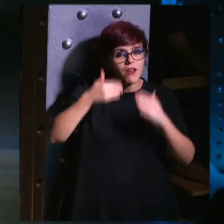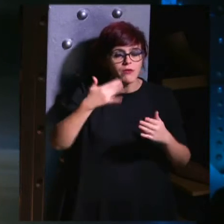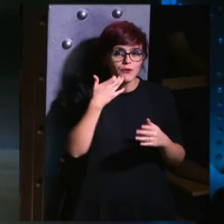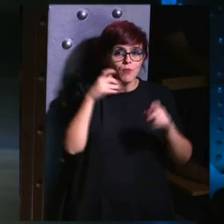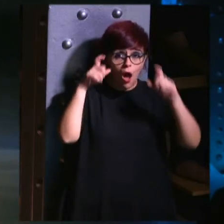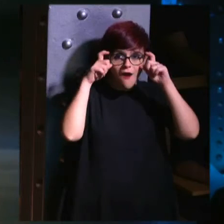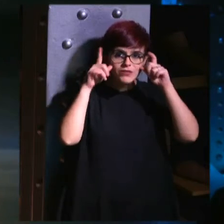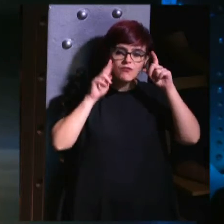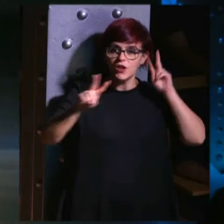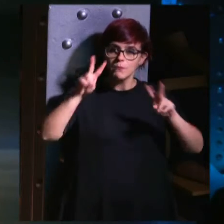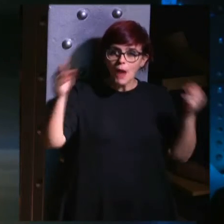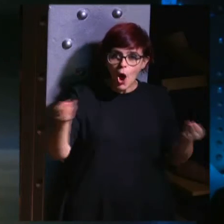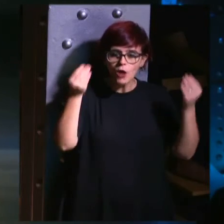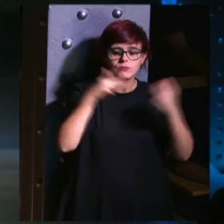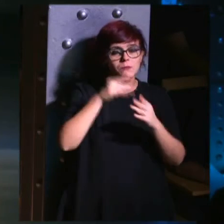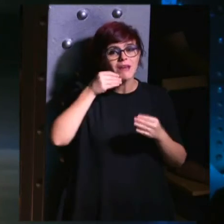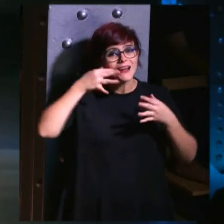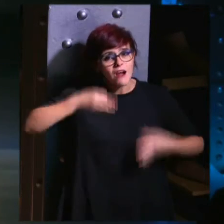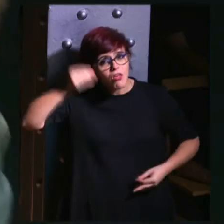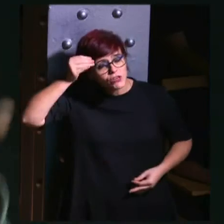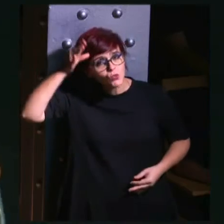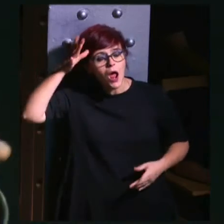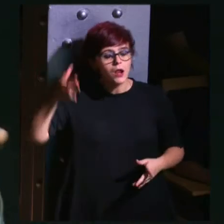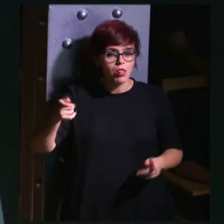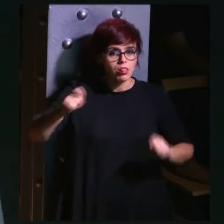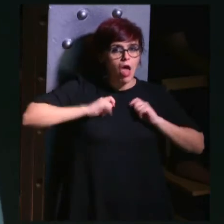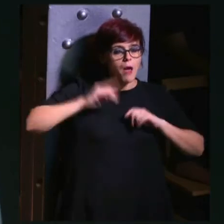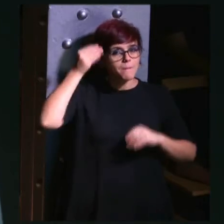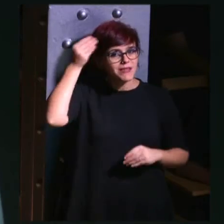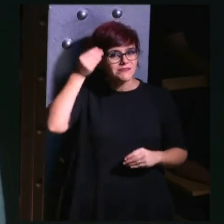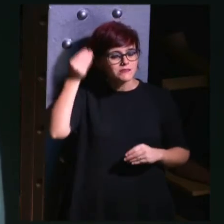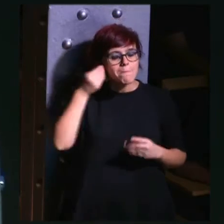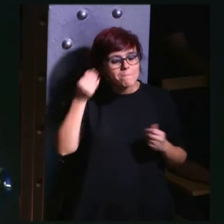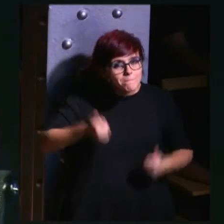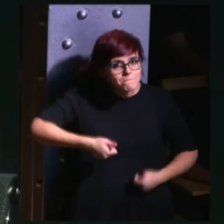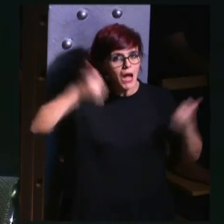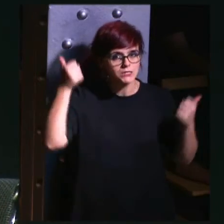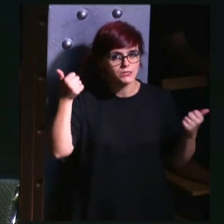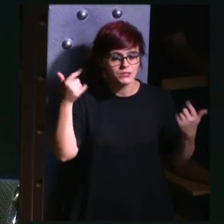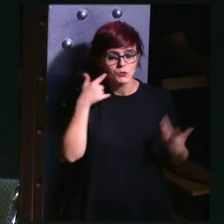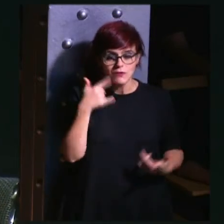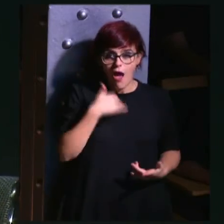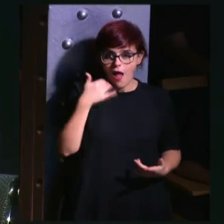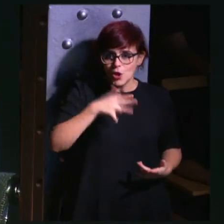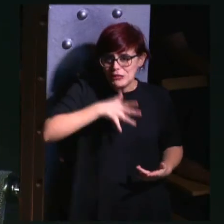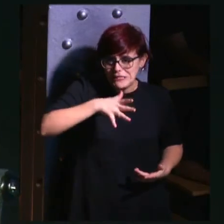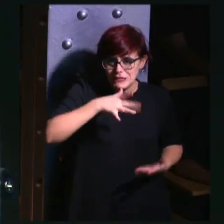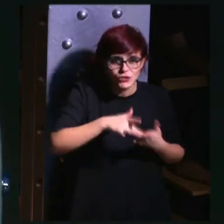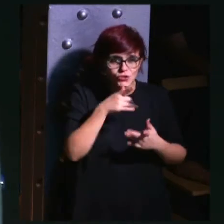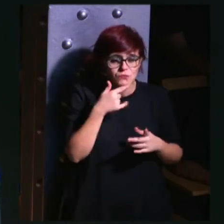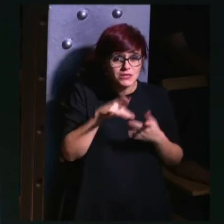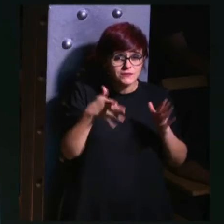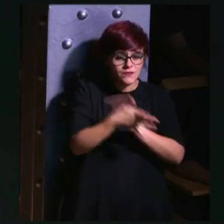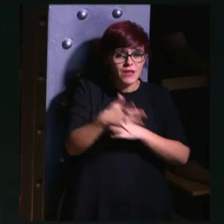simples gafas, creo que la realidad virtual nos va a permitir pensar más lejos. Y esto es absolutamente increíble. Abre